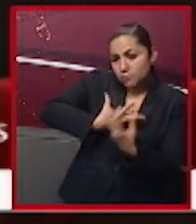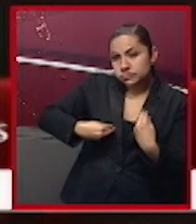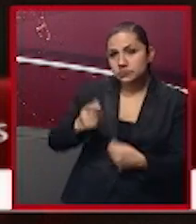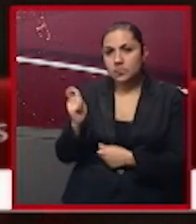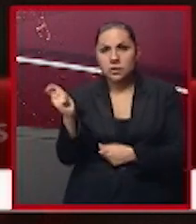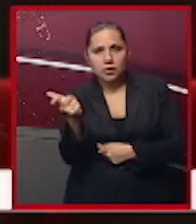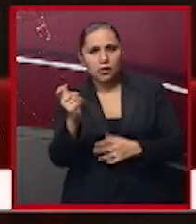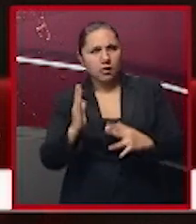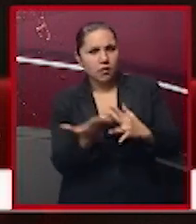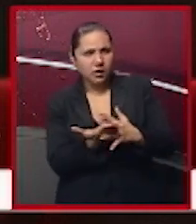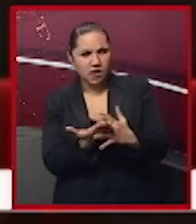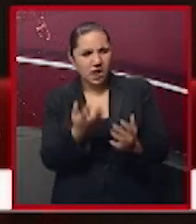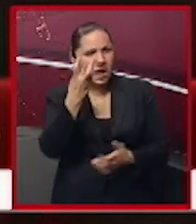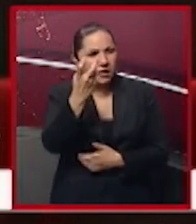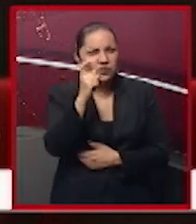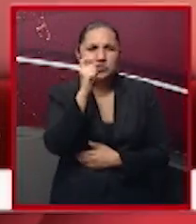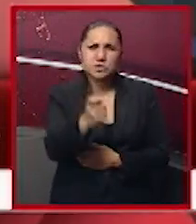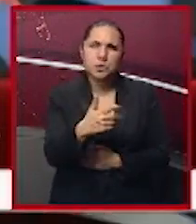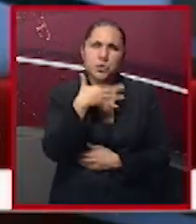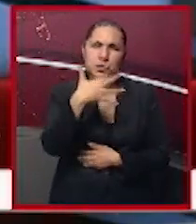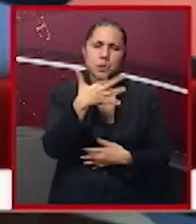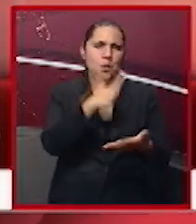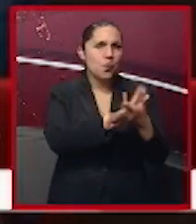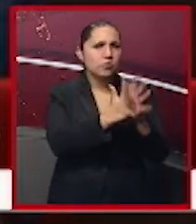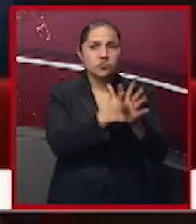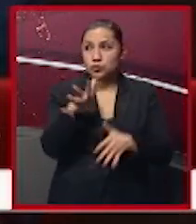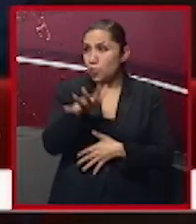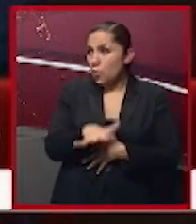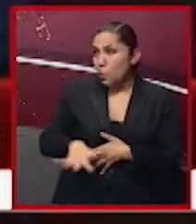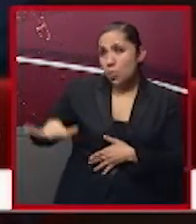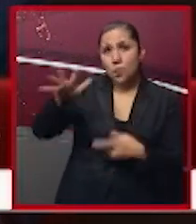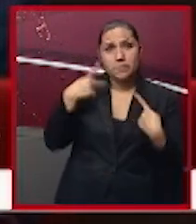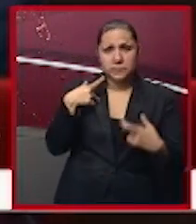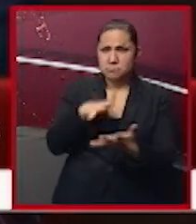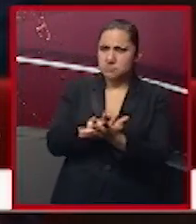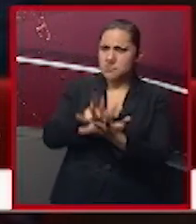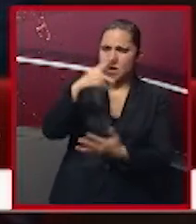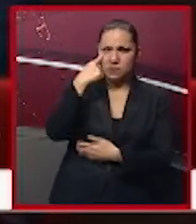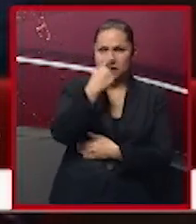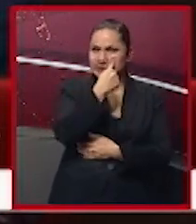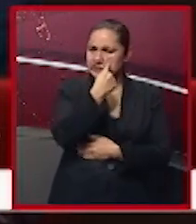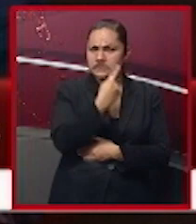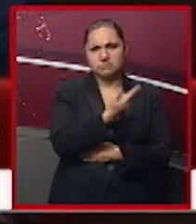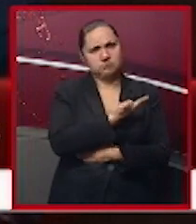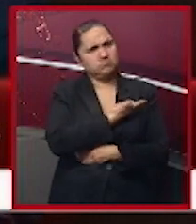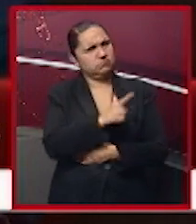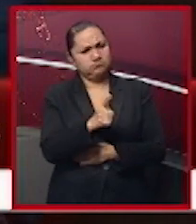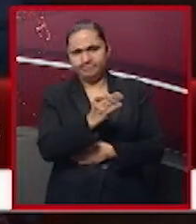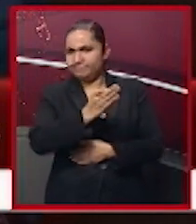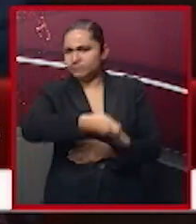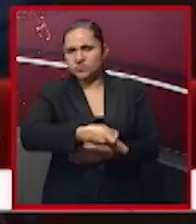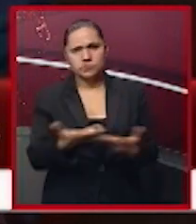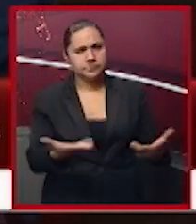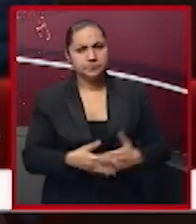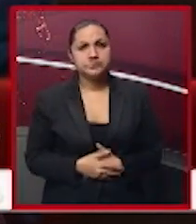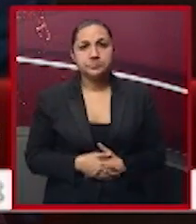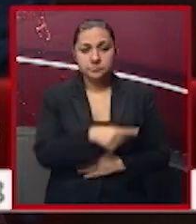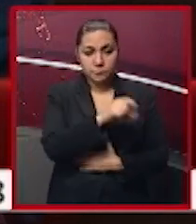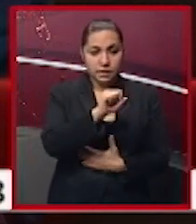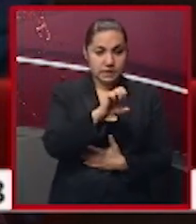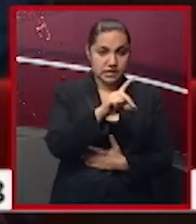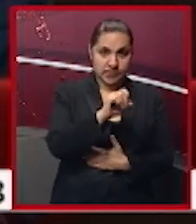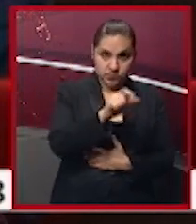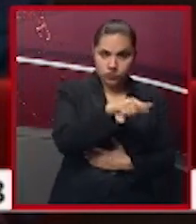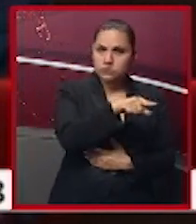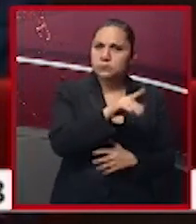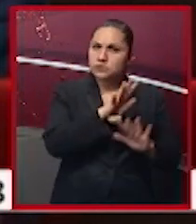ha generado mayor desaprobación. La Cedesol ha colaborado con las autoridades